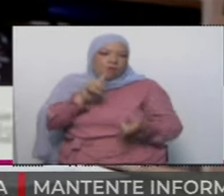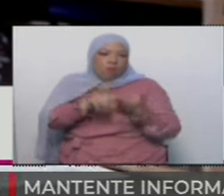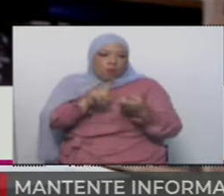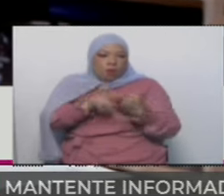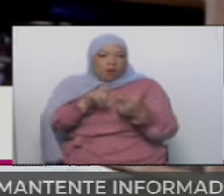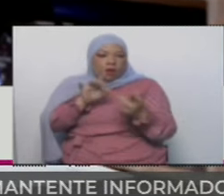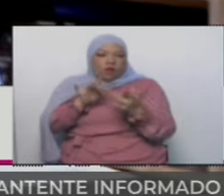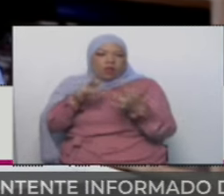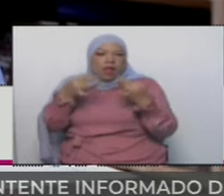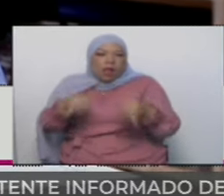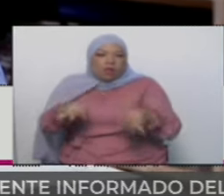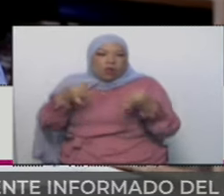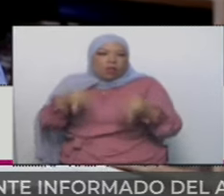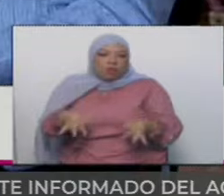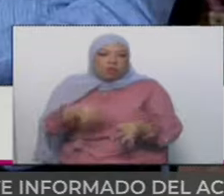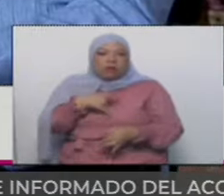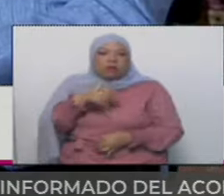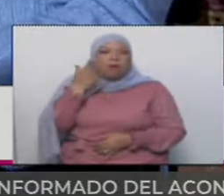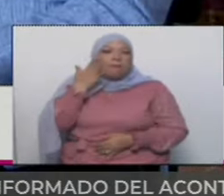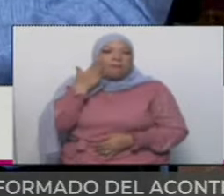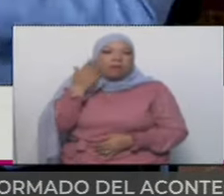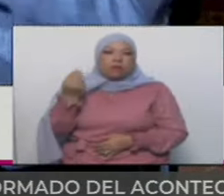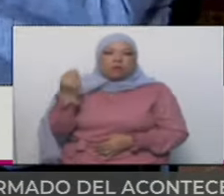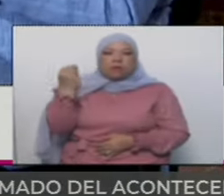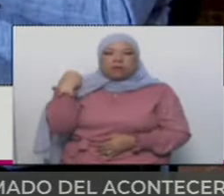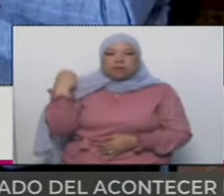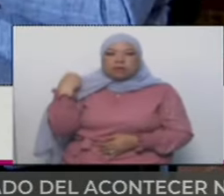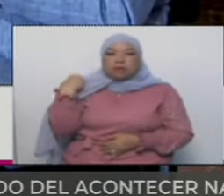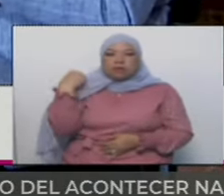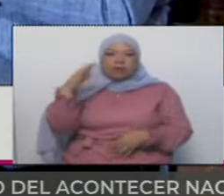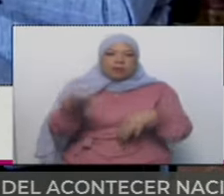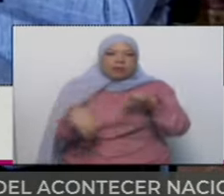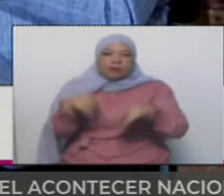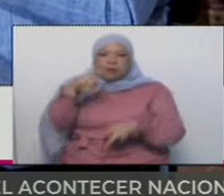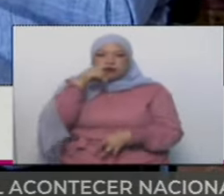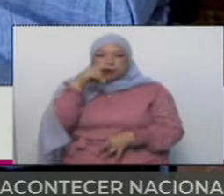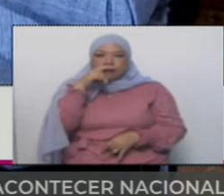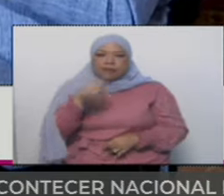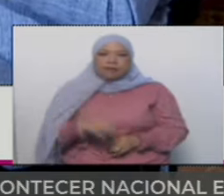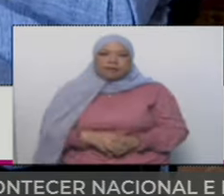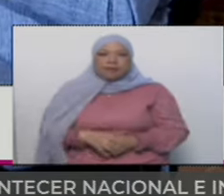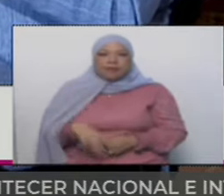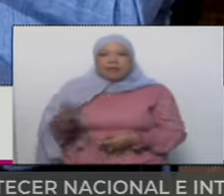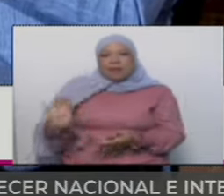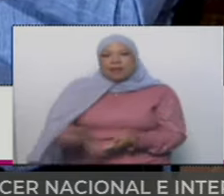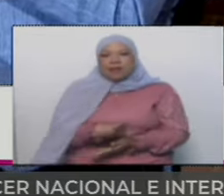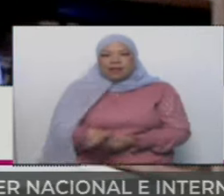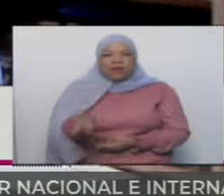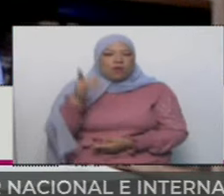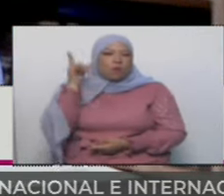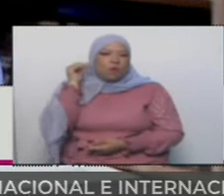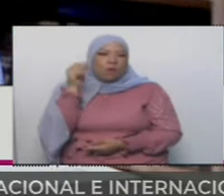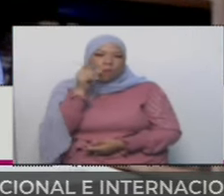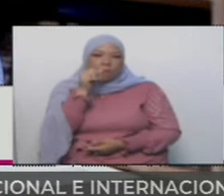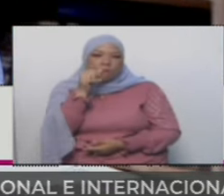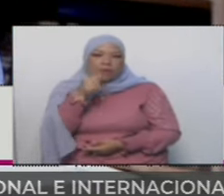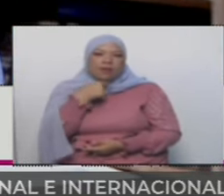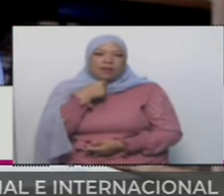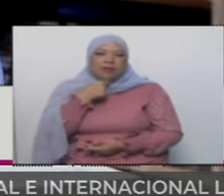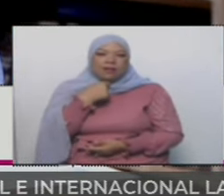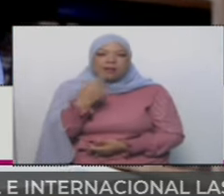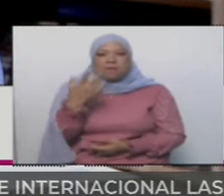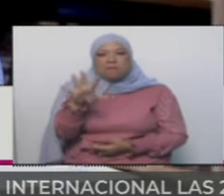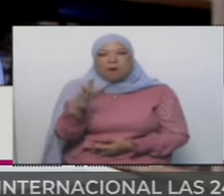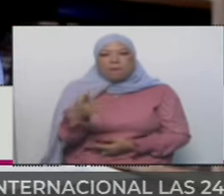con la naturaleza. Mi mamá me llamó y me dijo, Maduro, ¿cómo se acuerda de esas canciones tan buenas? Mira, esa canción es de los años